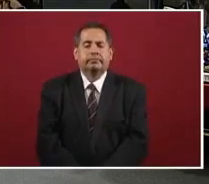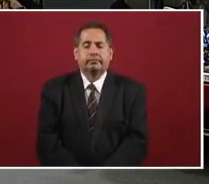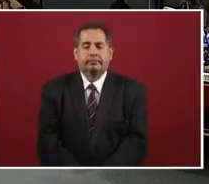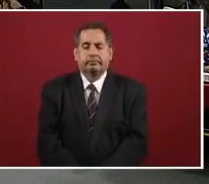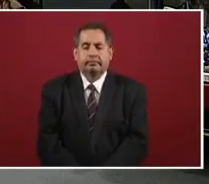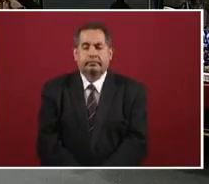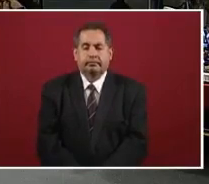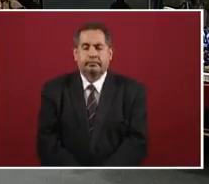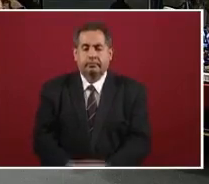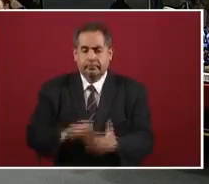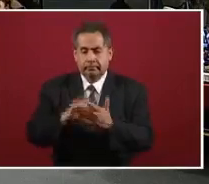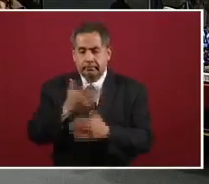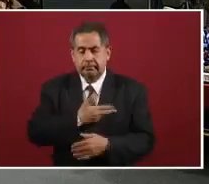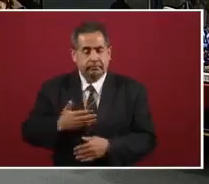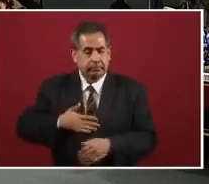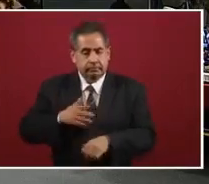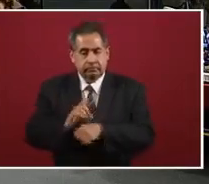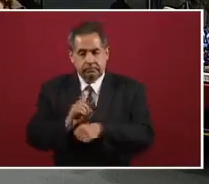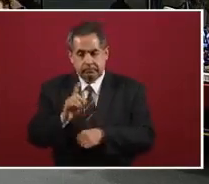Gracias, presidente. Buenos días.